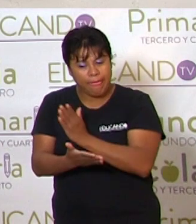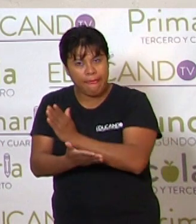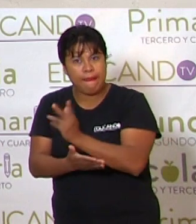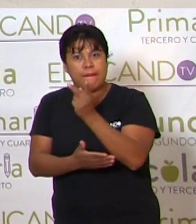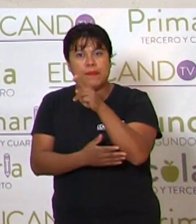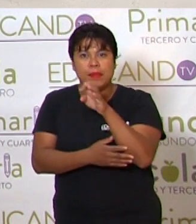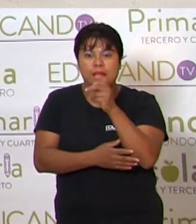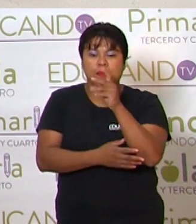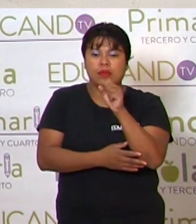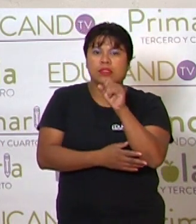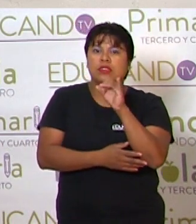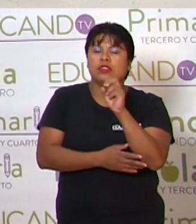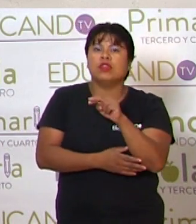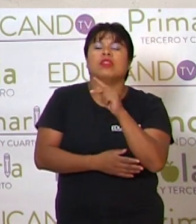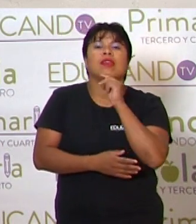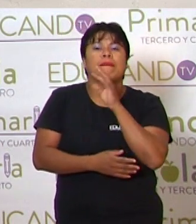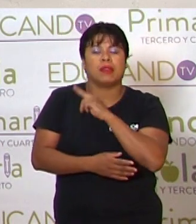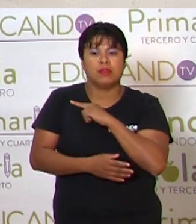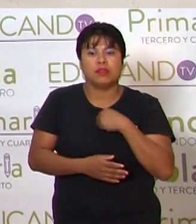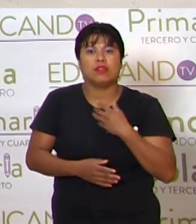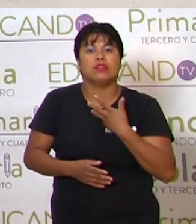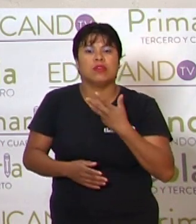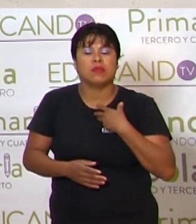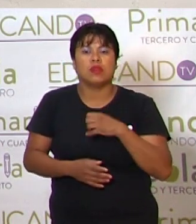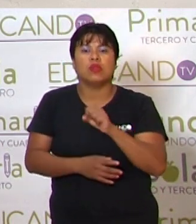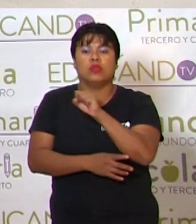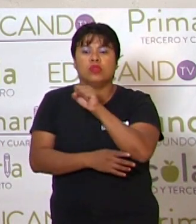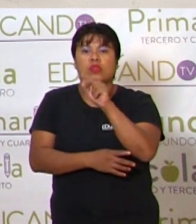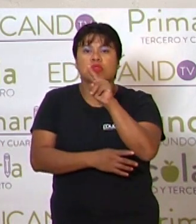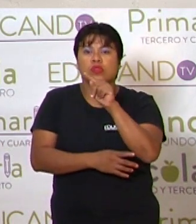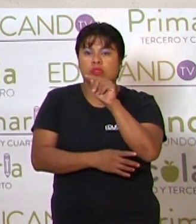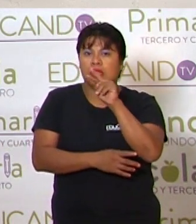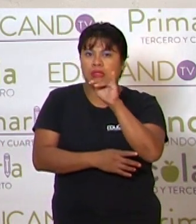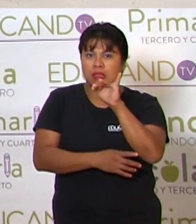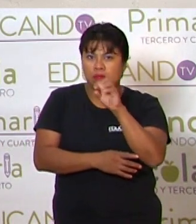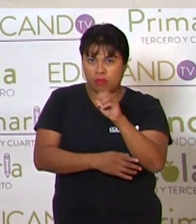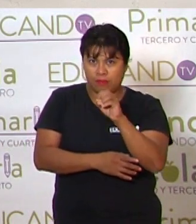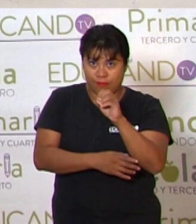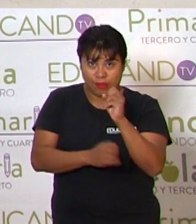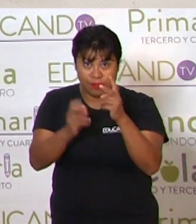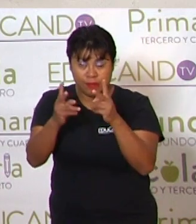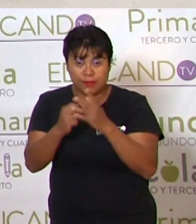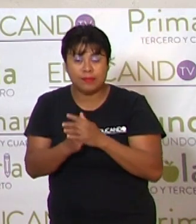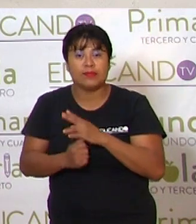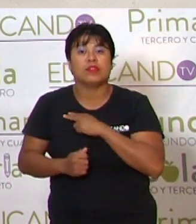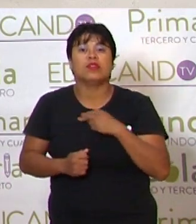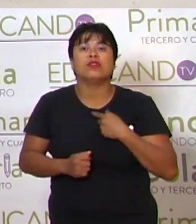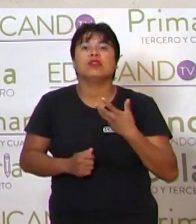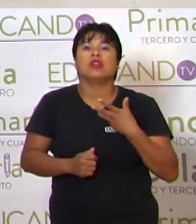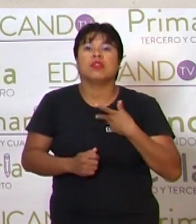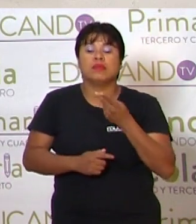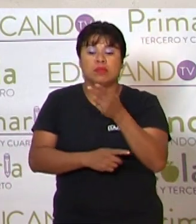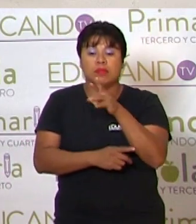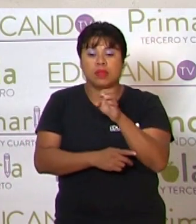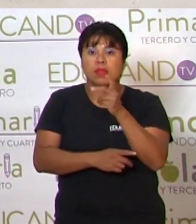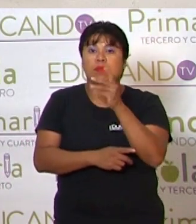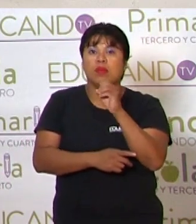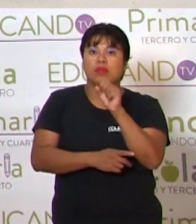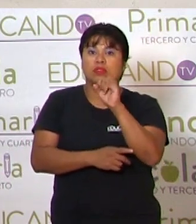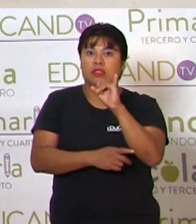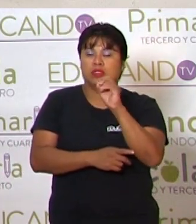aparte de la preposición, también tenemos un sustantivo, ¿correcto? Tenemos la